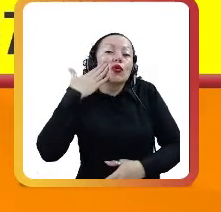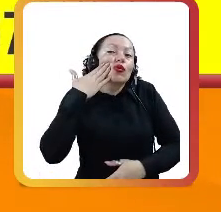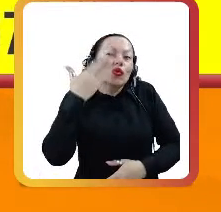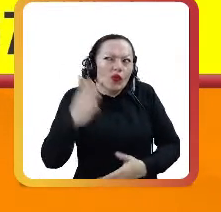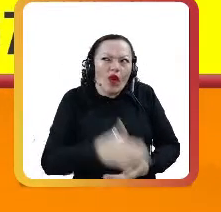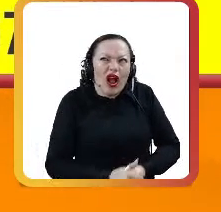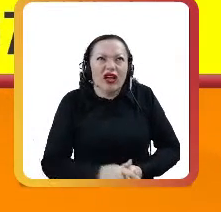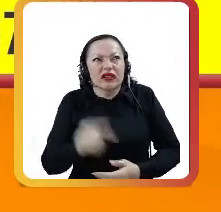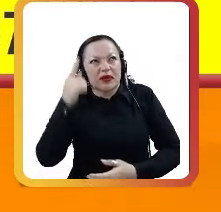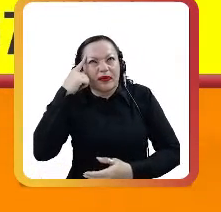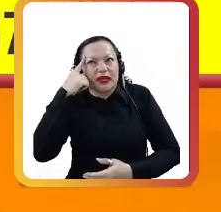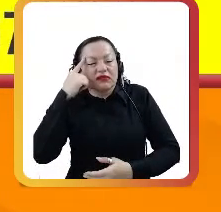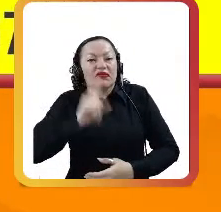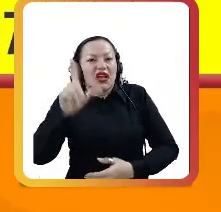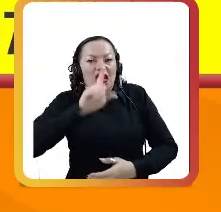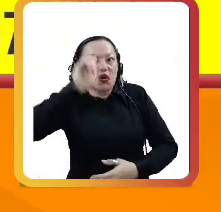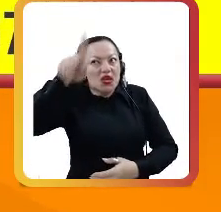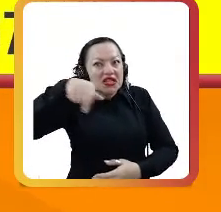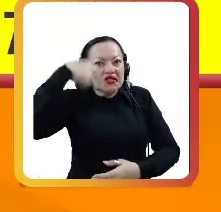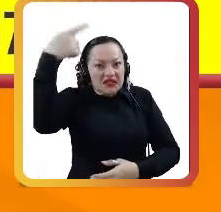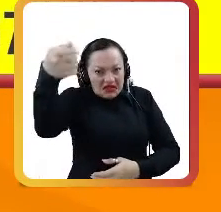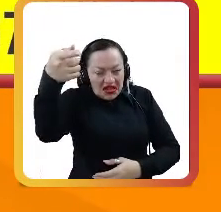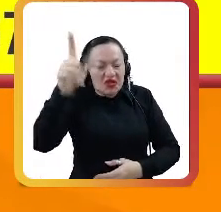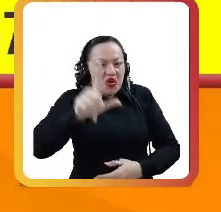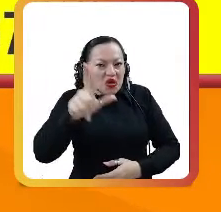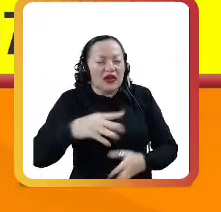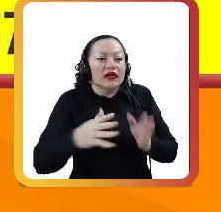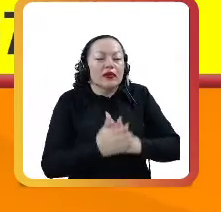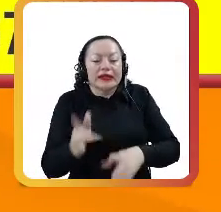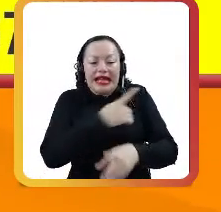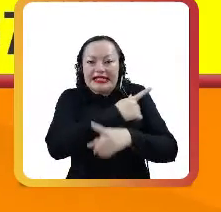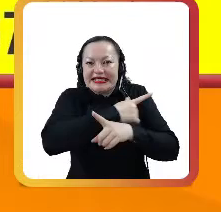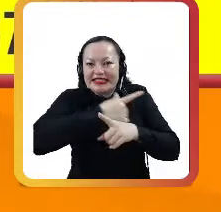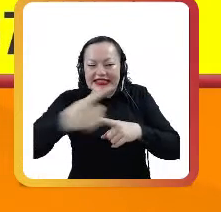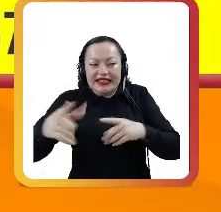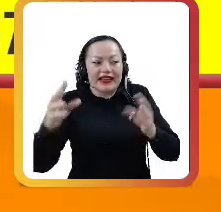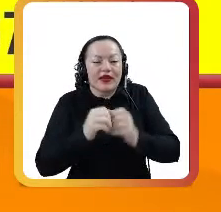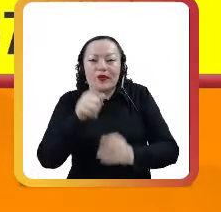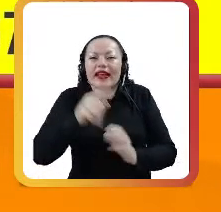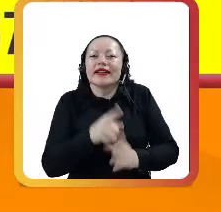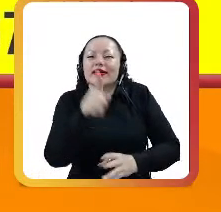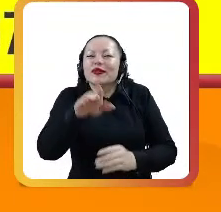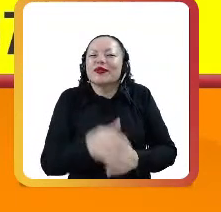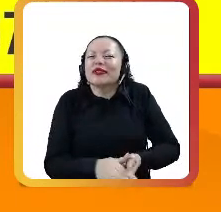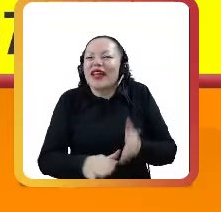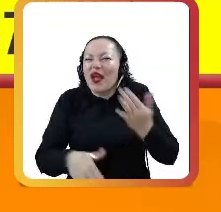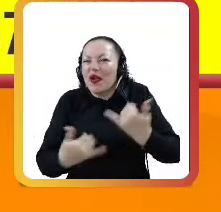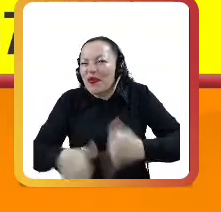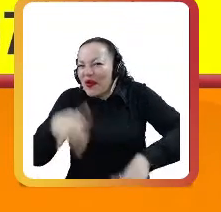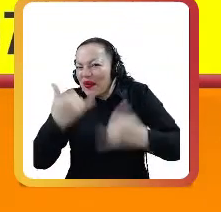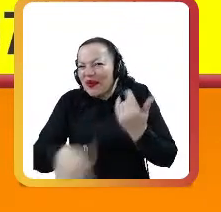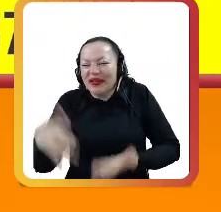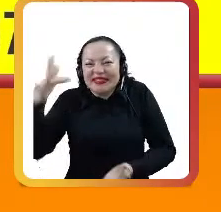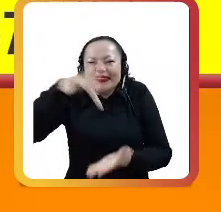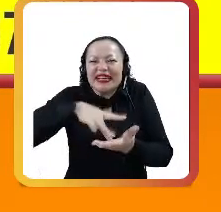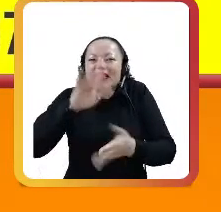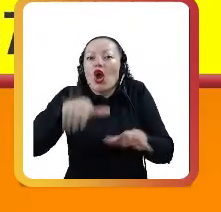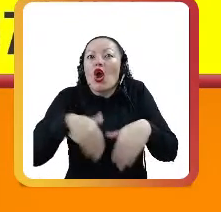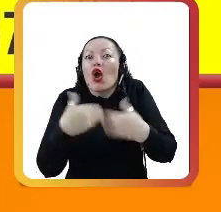yo creo que para el próximo lunes, pero durante toda esta semana van a participar